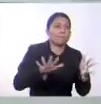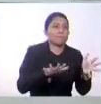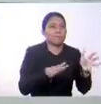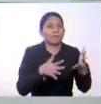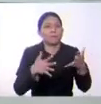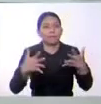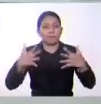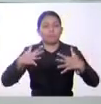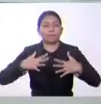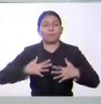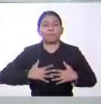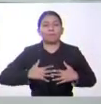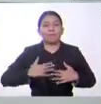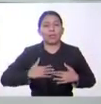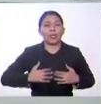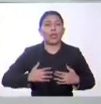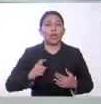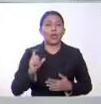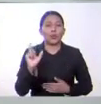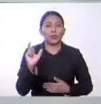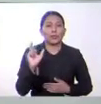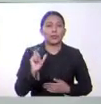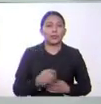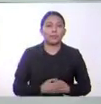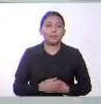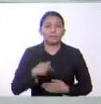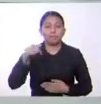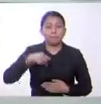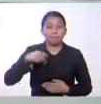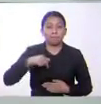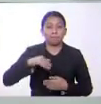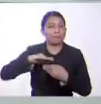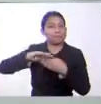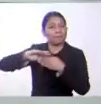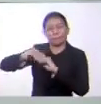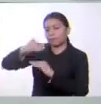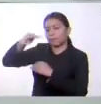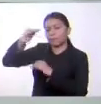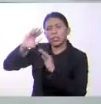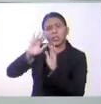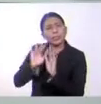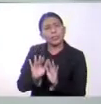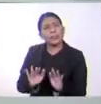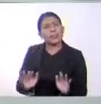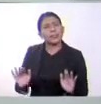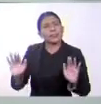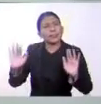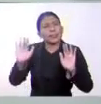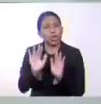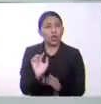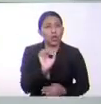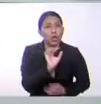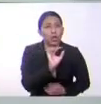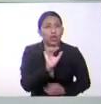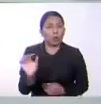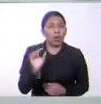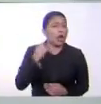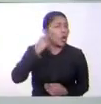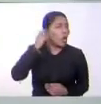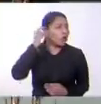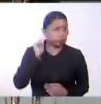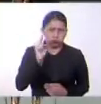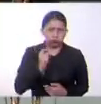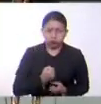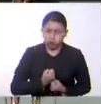pechos de luna. En estos ventanales crecen lento los nombres de los hombres que